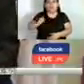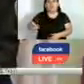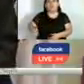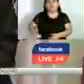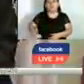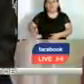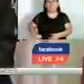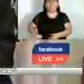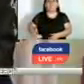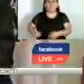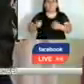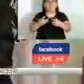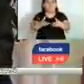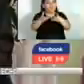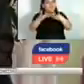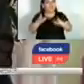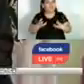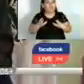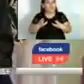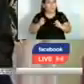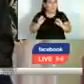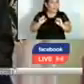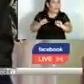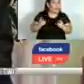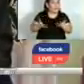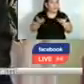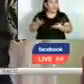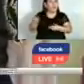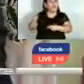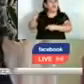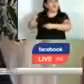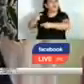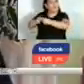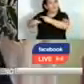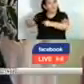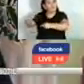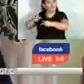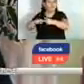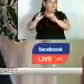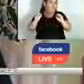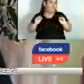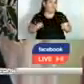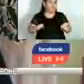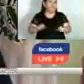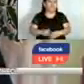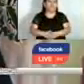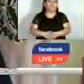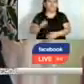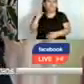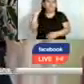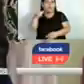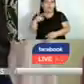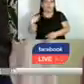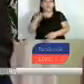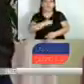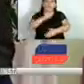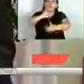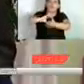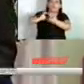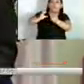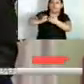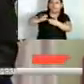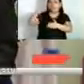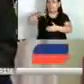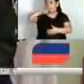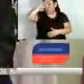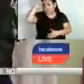queremos realmente cambiar la dinámica de hacer negocios, la dinámica de poder realmente trascender con nuestra cultura. Y hoy más